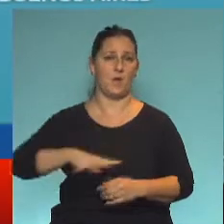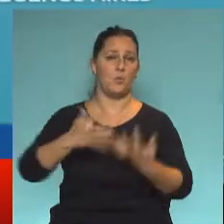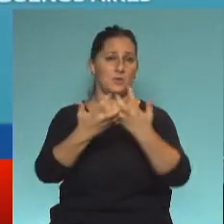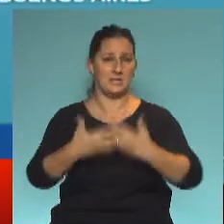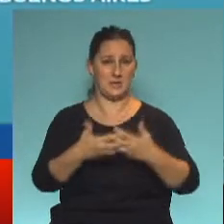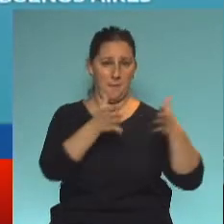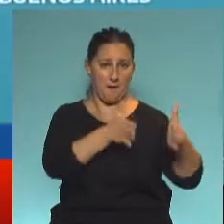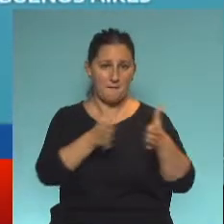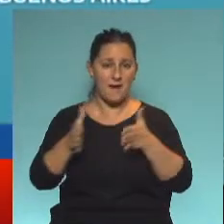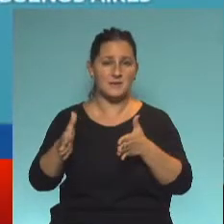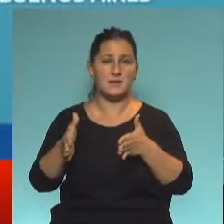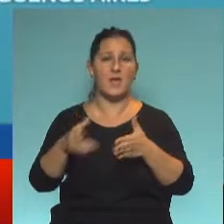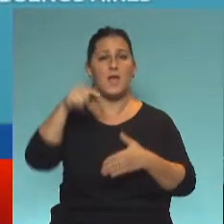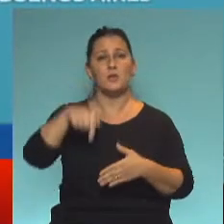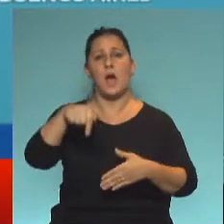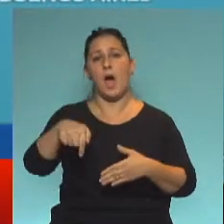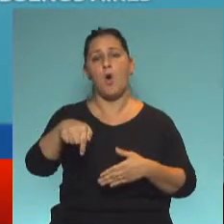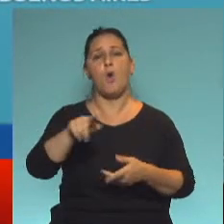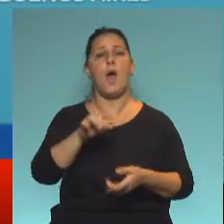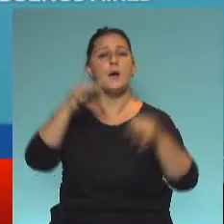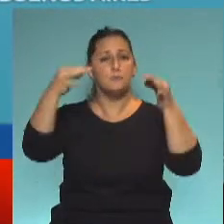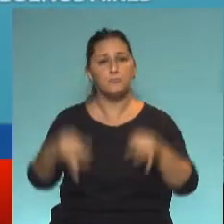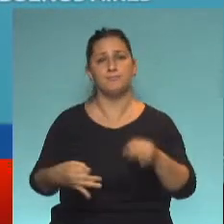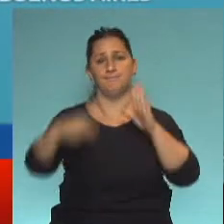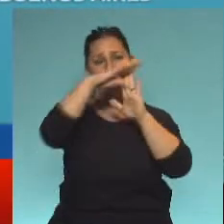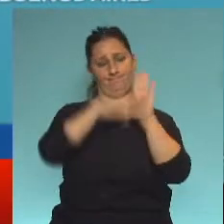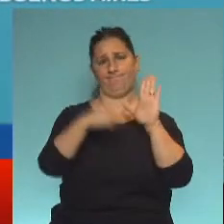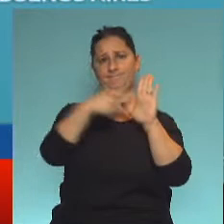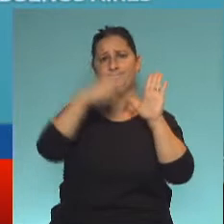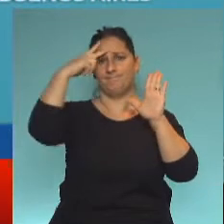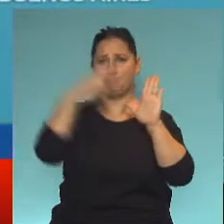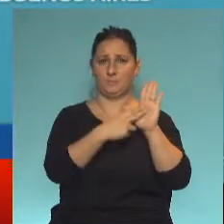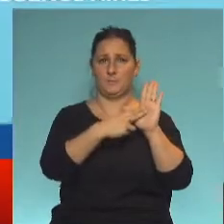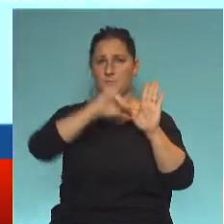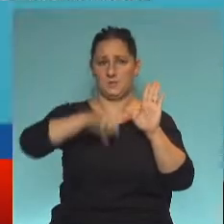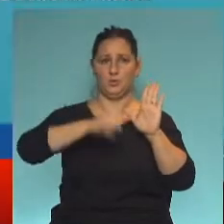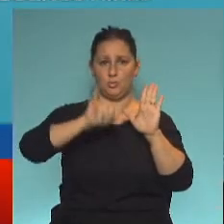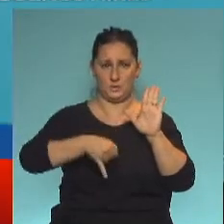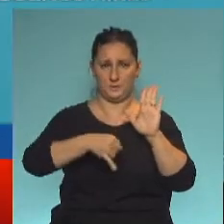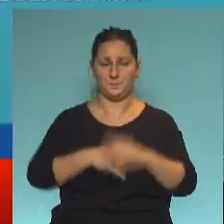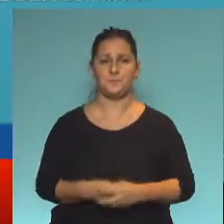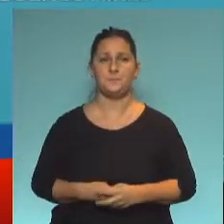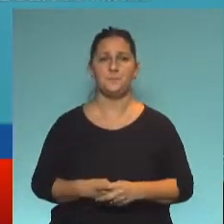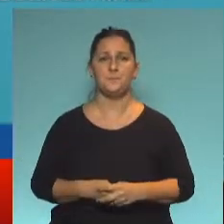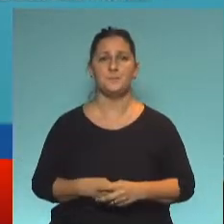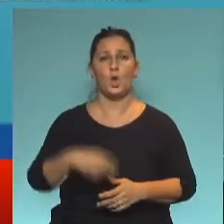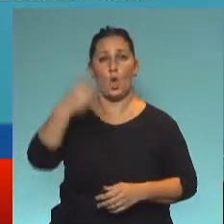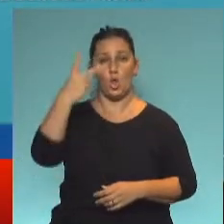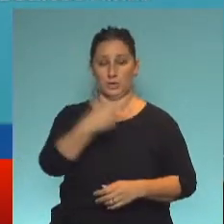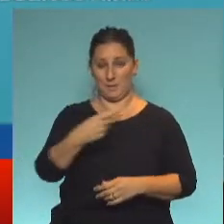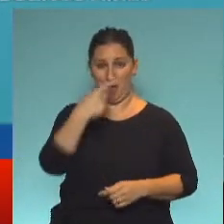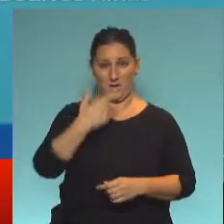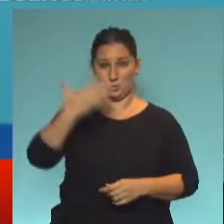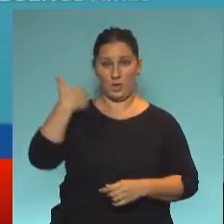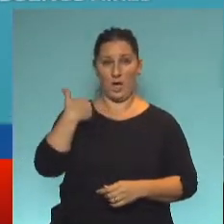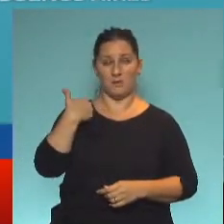sistema de fases, pasan a estar bajo estas medidas de cuidado. En las últimas 2 semanas,